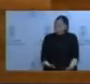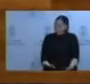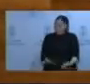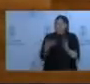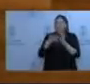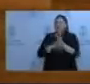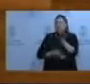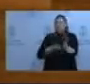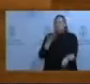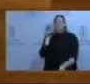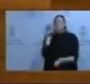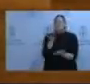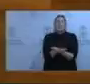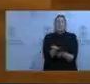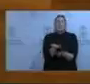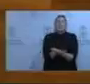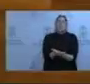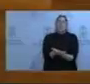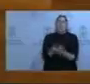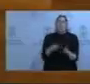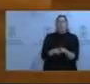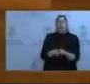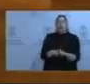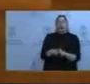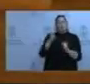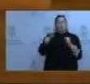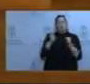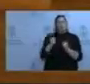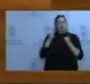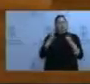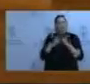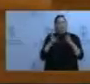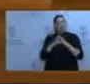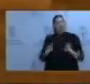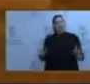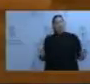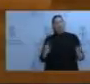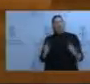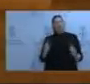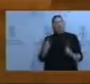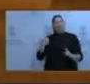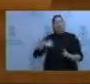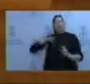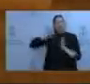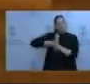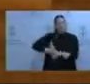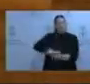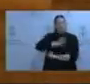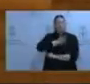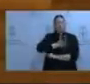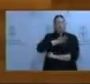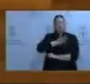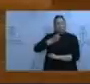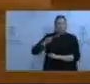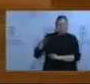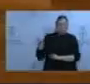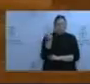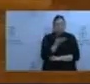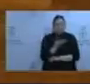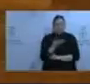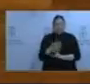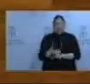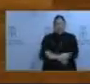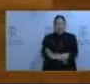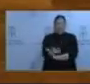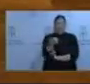petición, señorías, caprichosa, ¿no? Mencionamos en la exposición de motivos varias sociedades, solo a título de